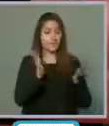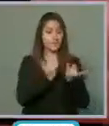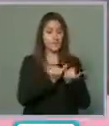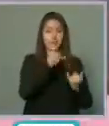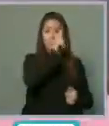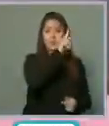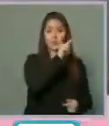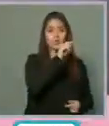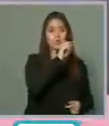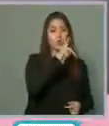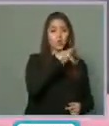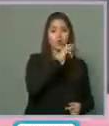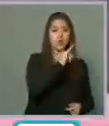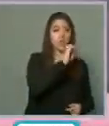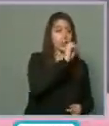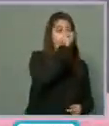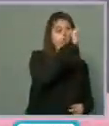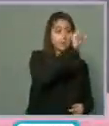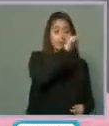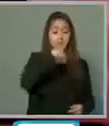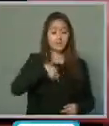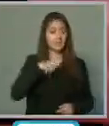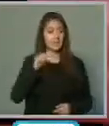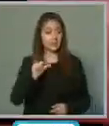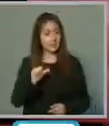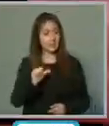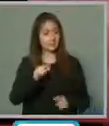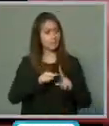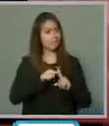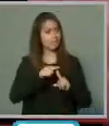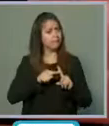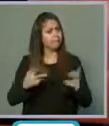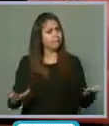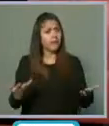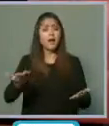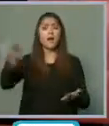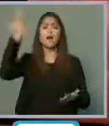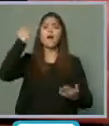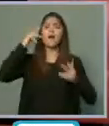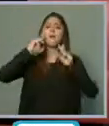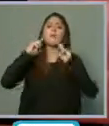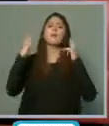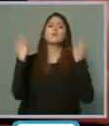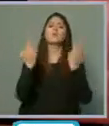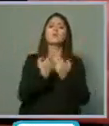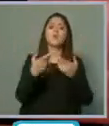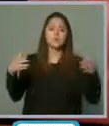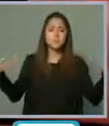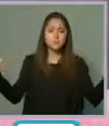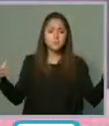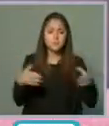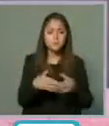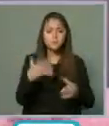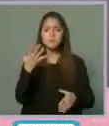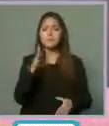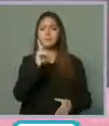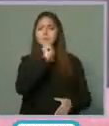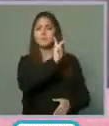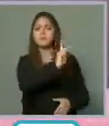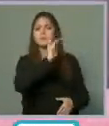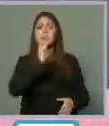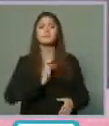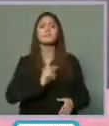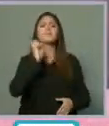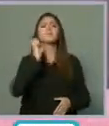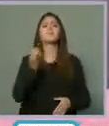Sí, es una cosa interesante. Y incluso hubo una reunión en el mayo pasado porque compartimos también una cifra similar de pasajeros